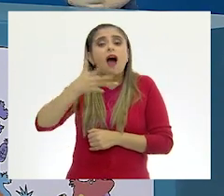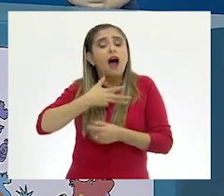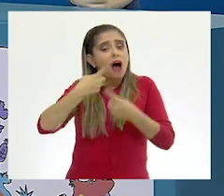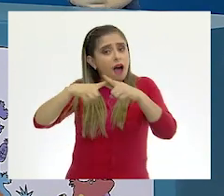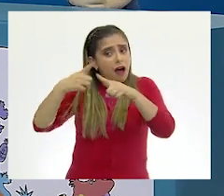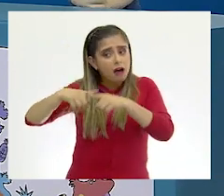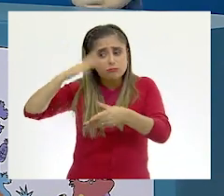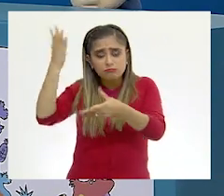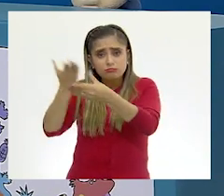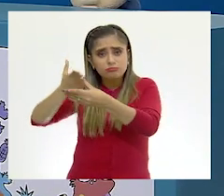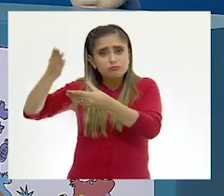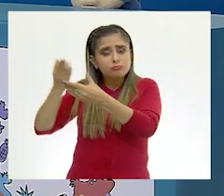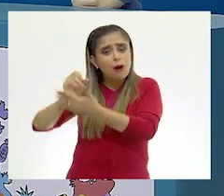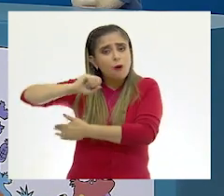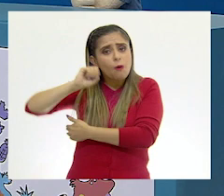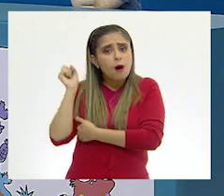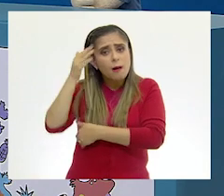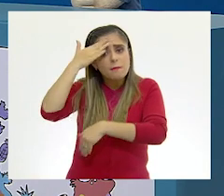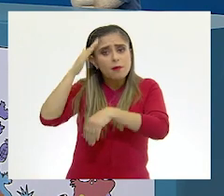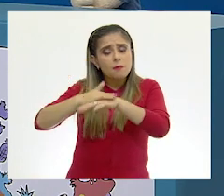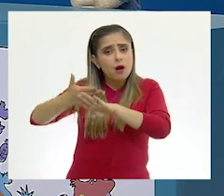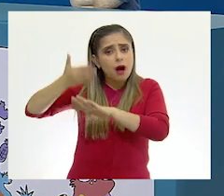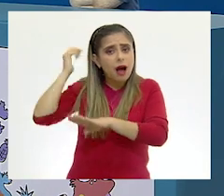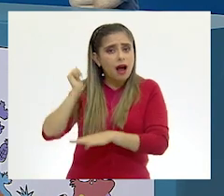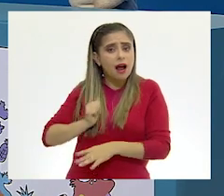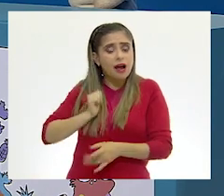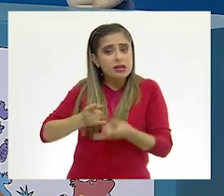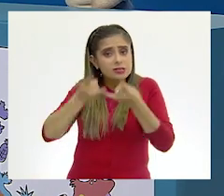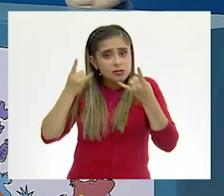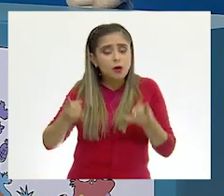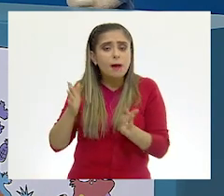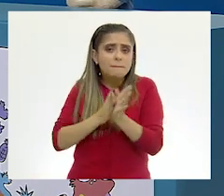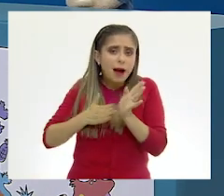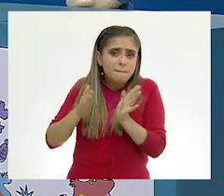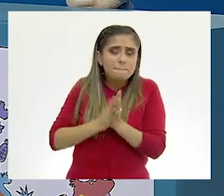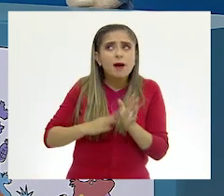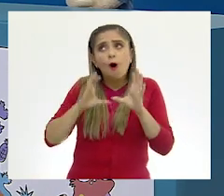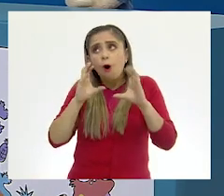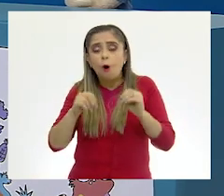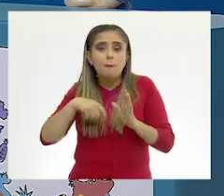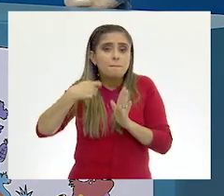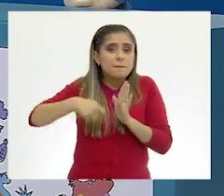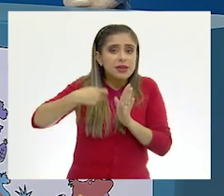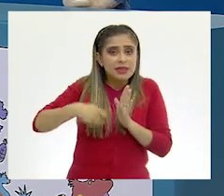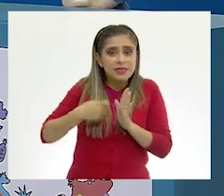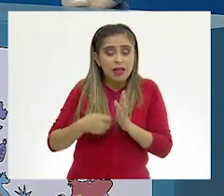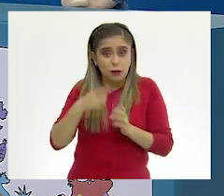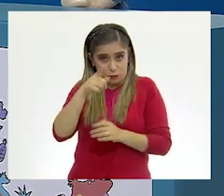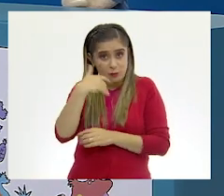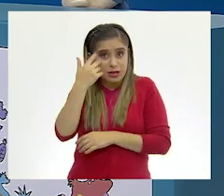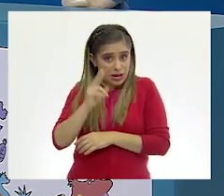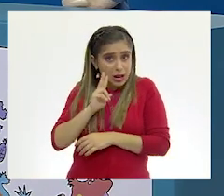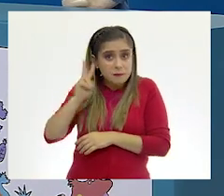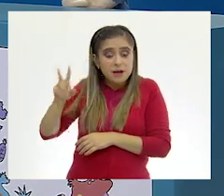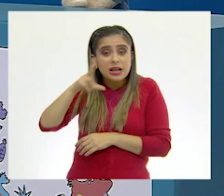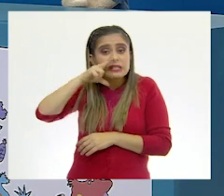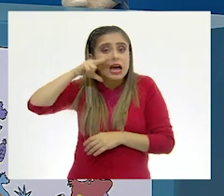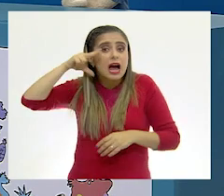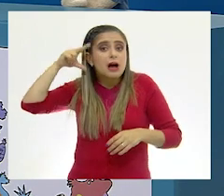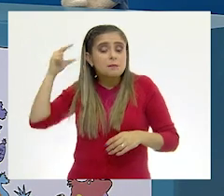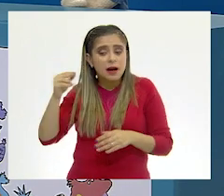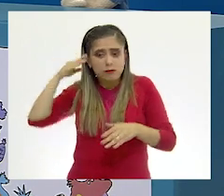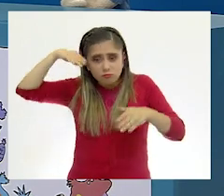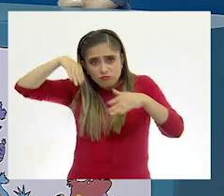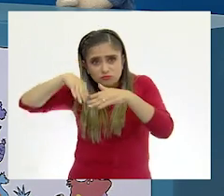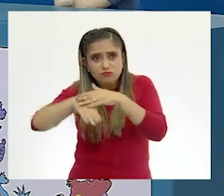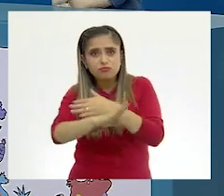documentos históricos, algunos videos sobre la Revolución. ¿Les gustaría ver la entrada de Francisco Villa y Emiliano Zapata a la